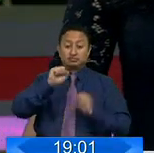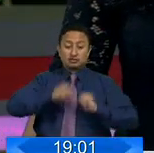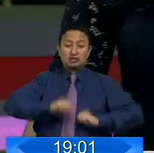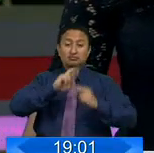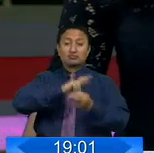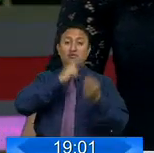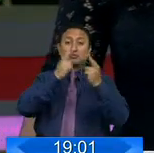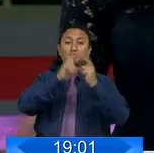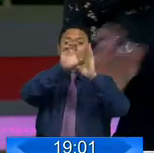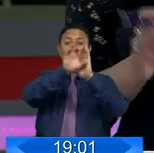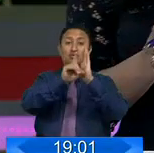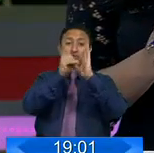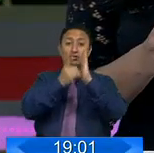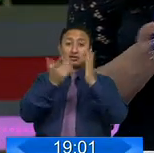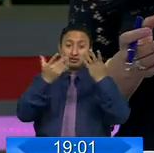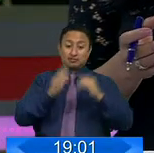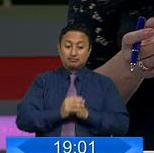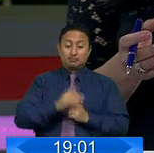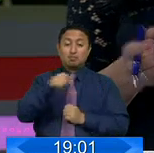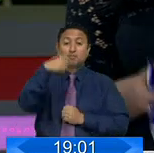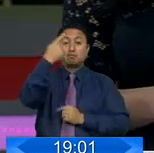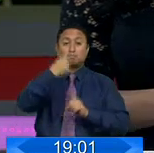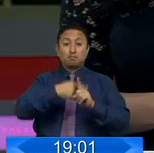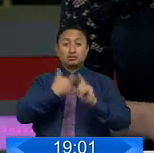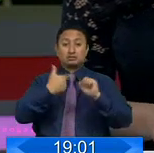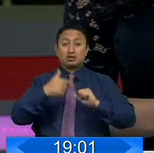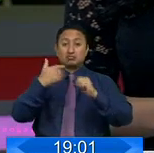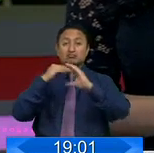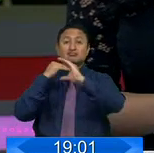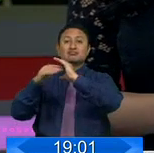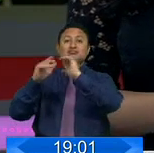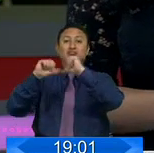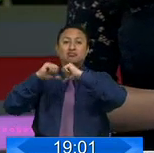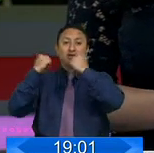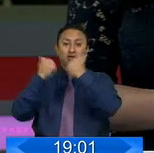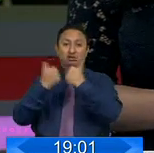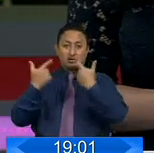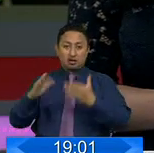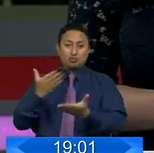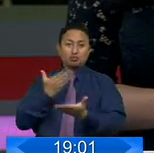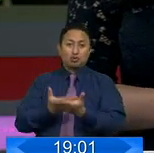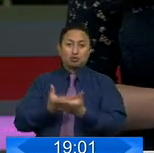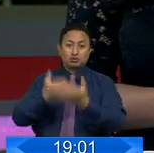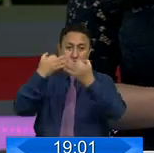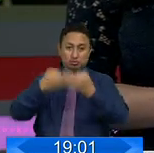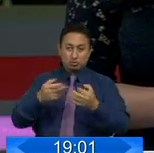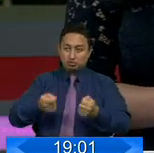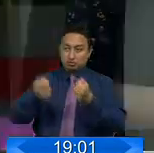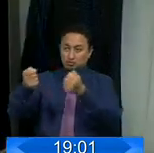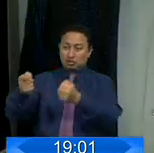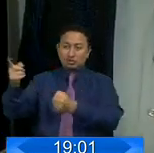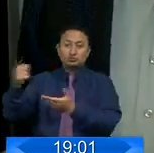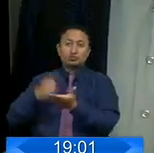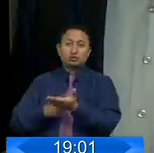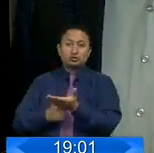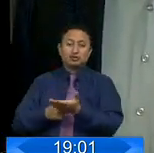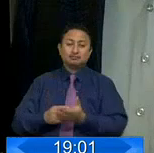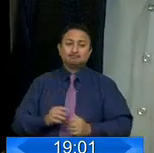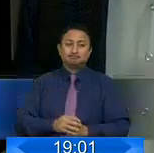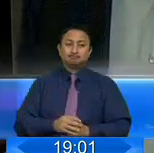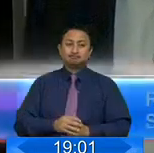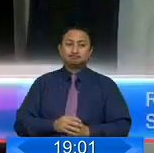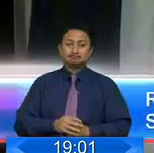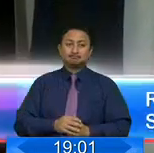de la Democracia. El próximo mes enviará a la Asamblea Nacional la propuesta oficial para su tratamiento. El Consejo